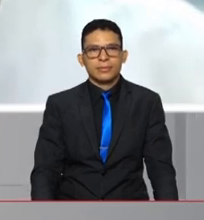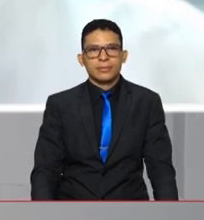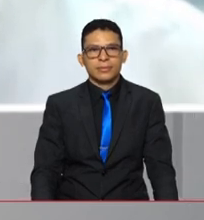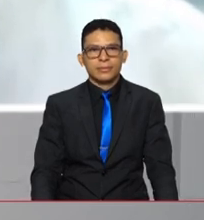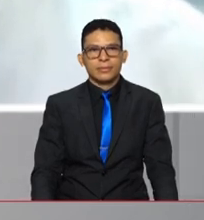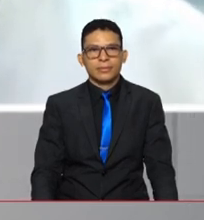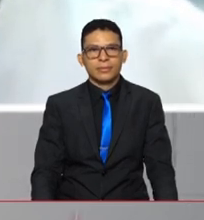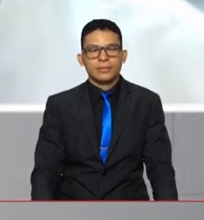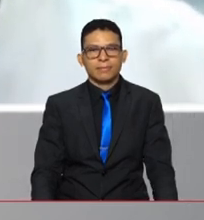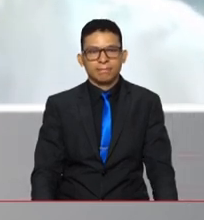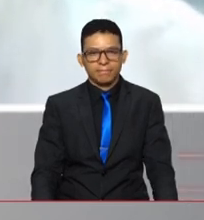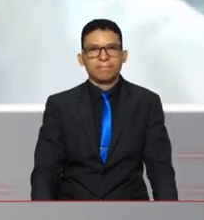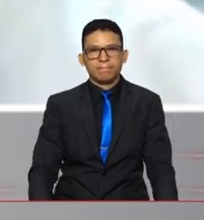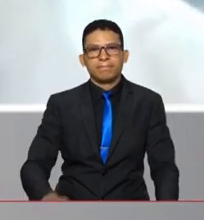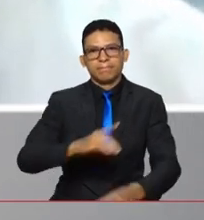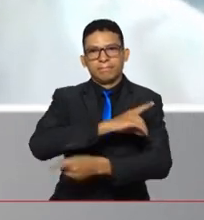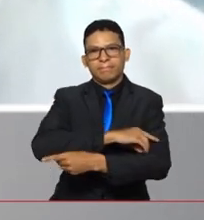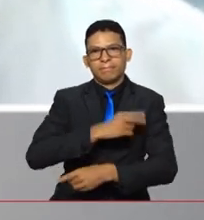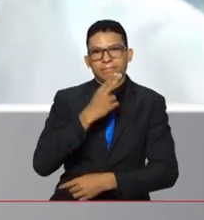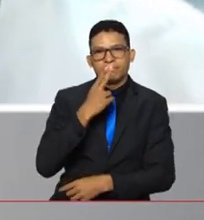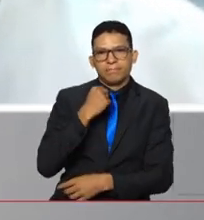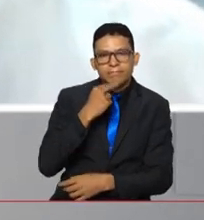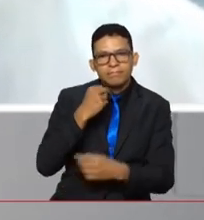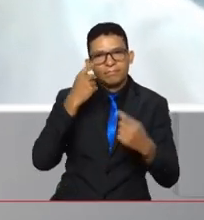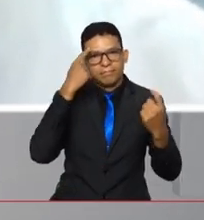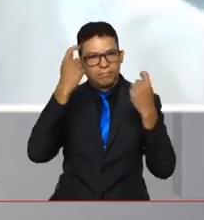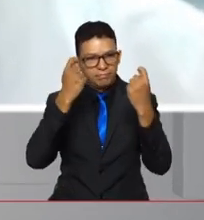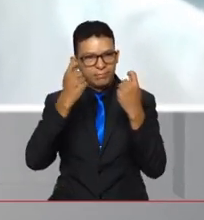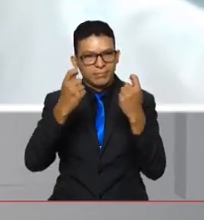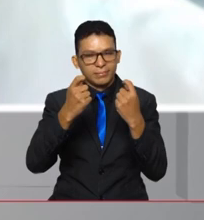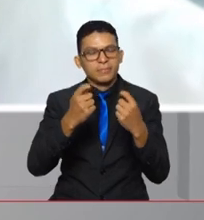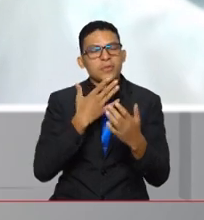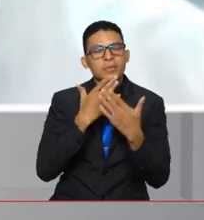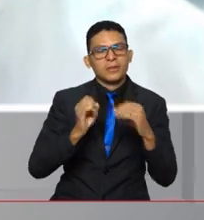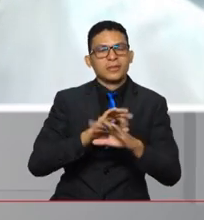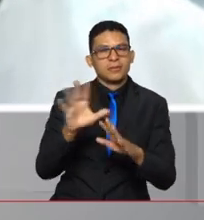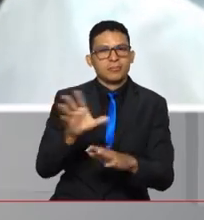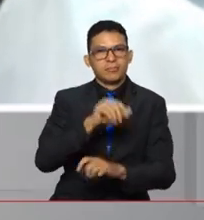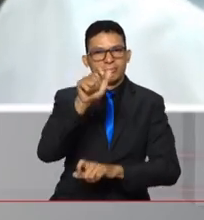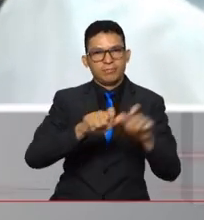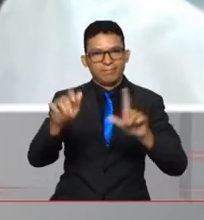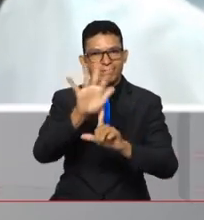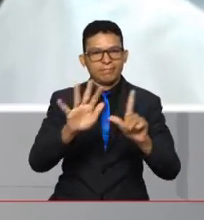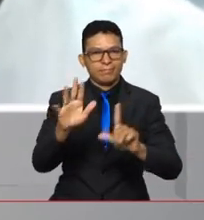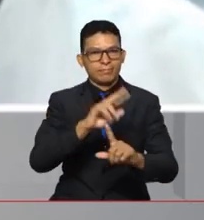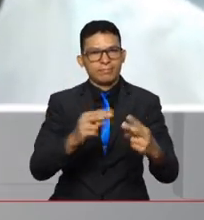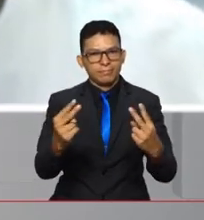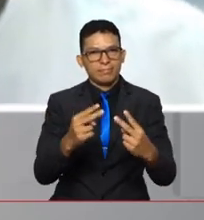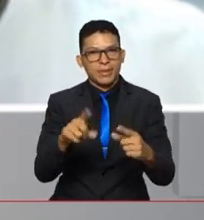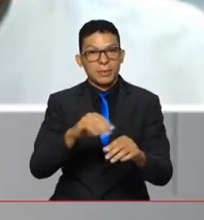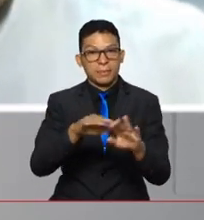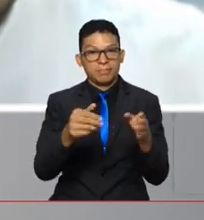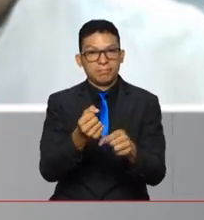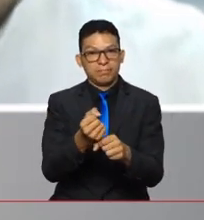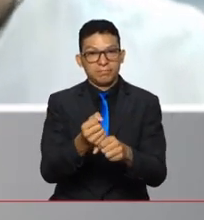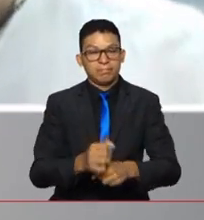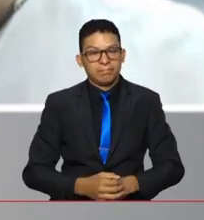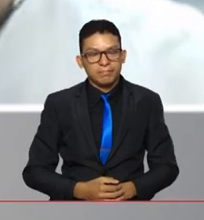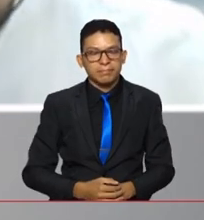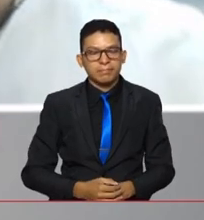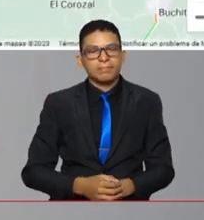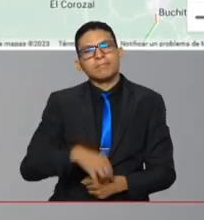Disciplina, prudencia, cortesía. Muy buenos días, Estefanía, Gigi, a toda la mesa de trabajo y principalmente a todos nuestros televidentes. En estos momentos